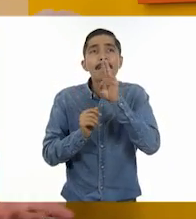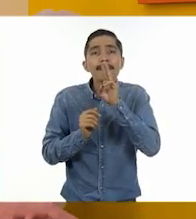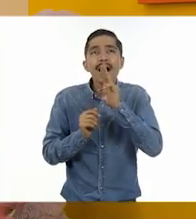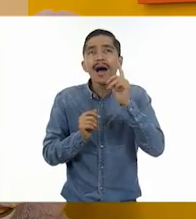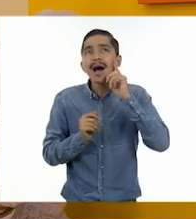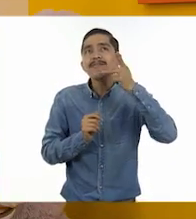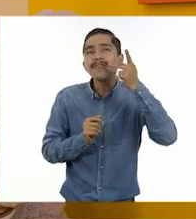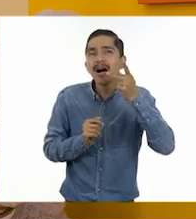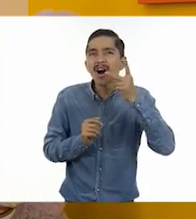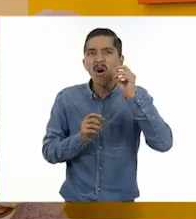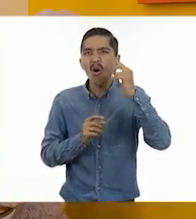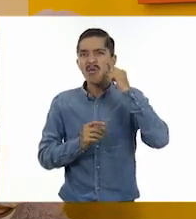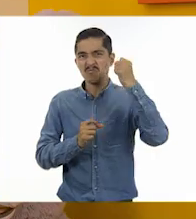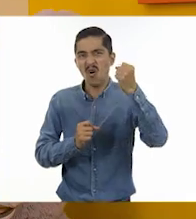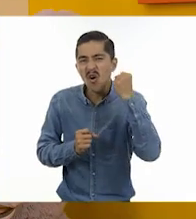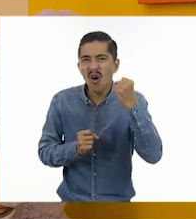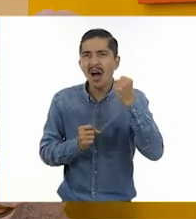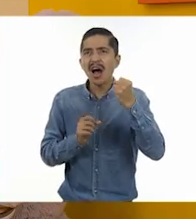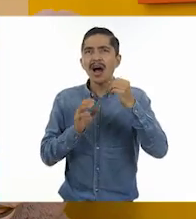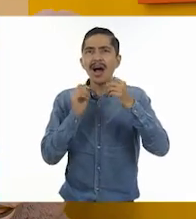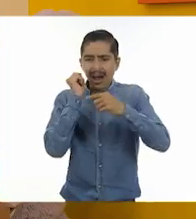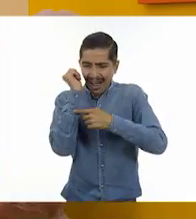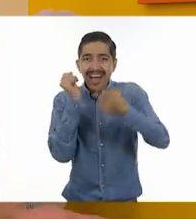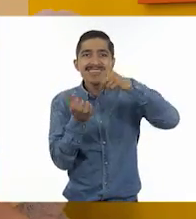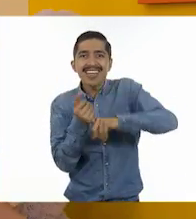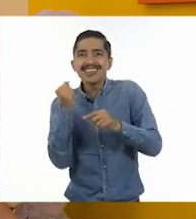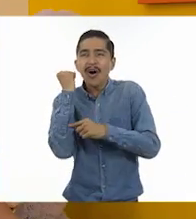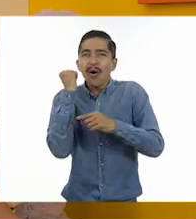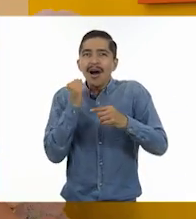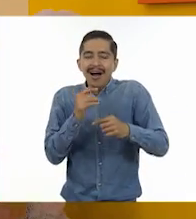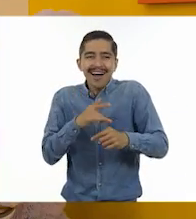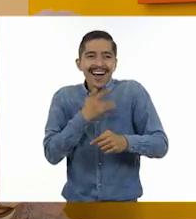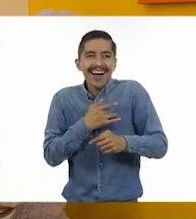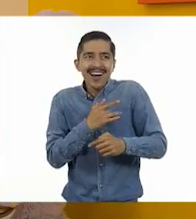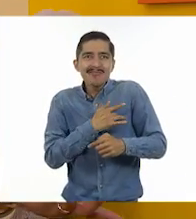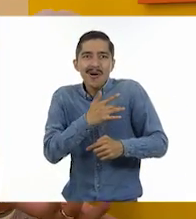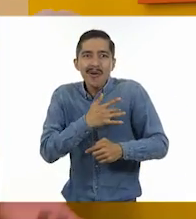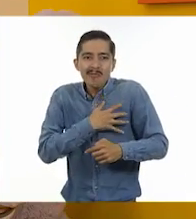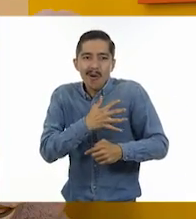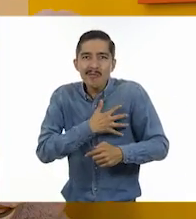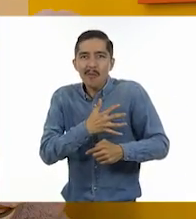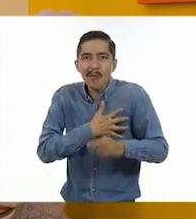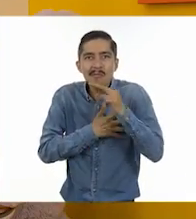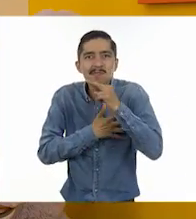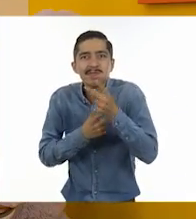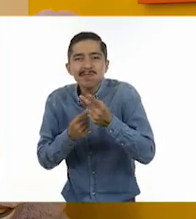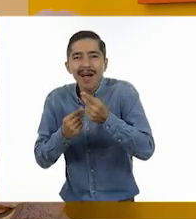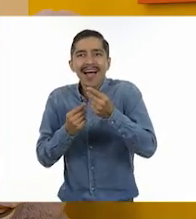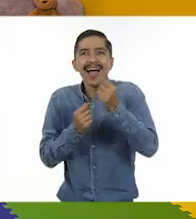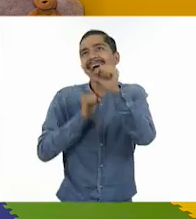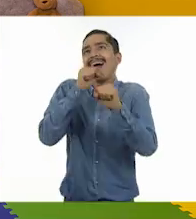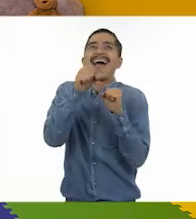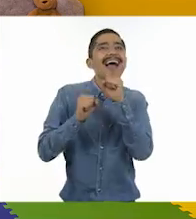o de ruidos fuertes. Hacen muecas, se les acelera el ritmo cardíaco y realizan movimientos